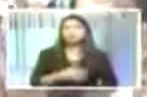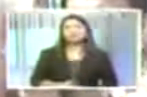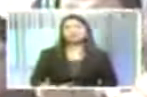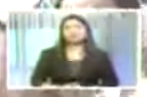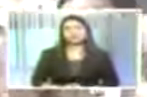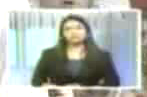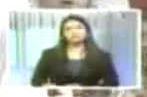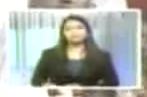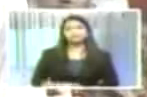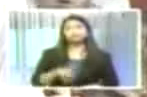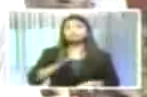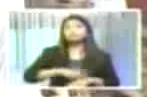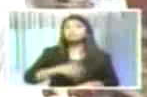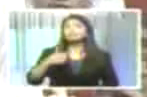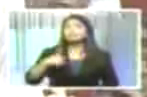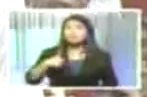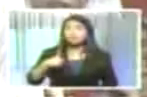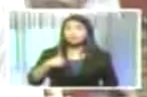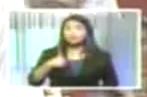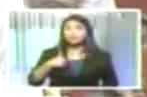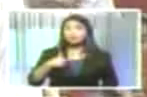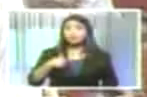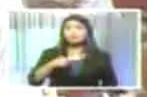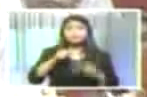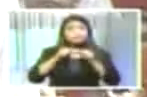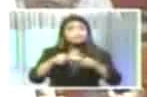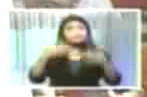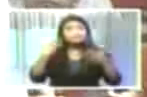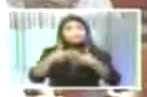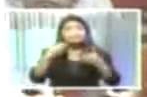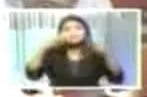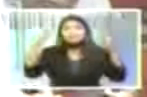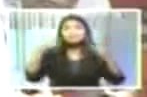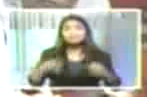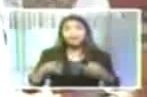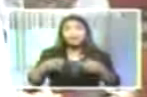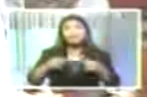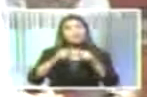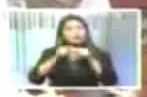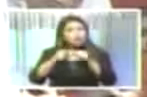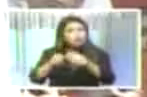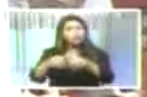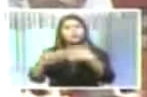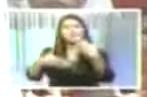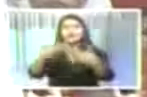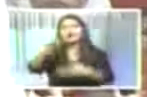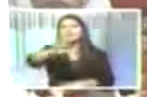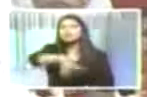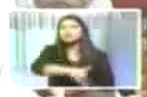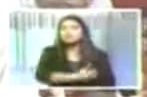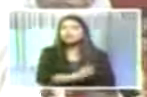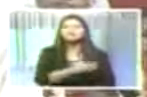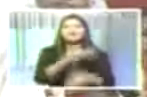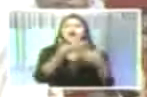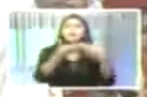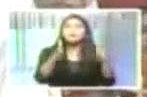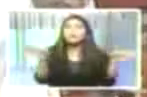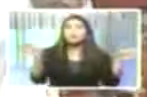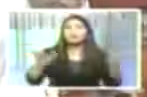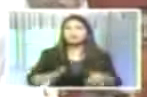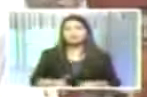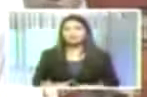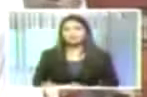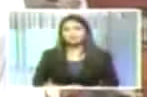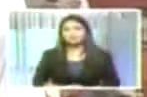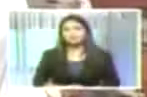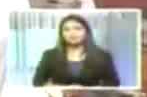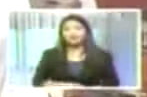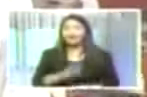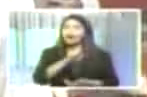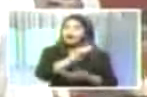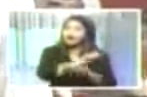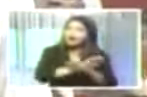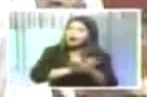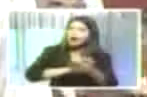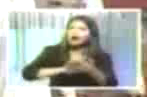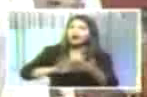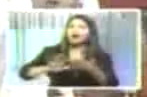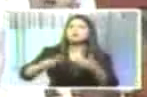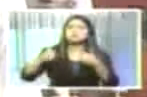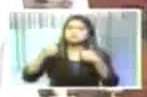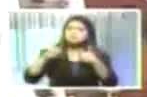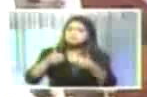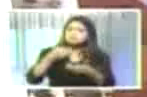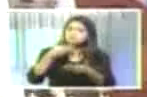Porque yo soy la garantía del funcionamiento de las universidades públicas, gratuitas, de